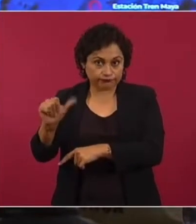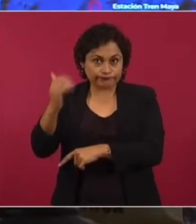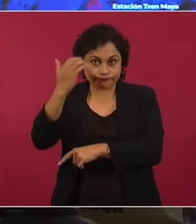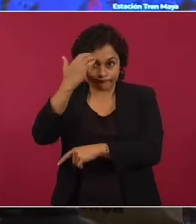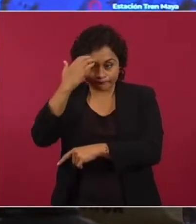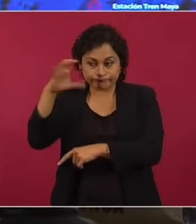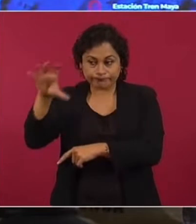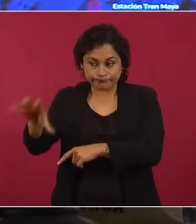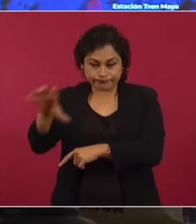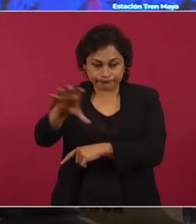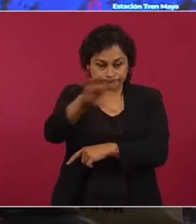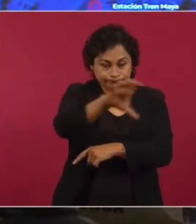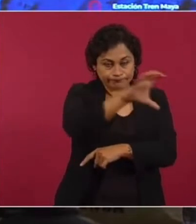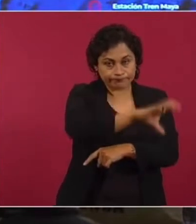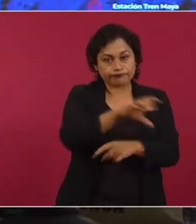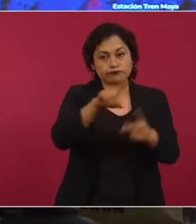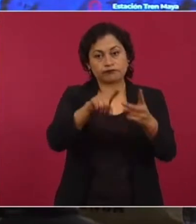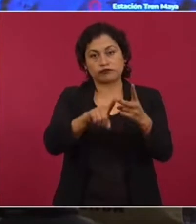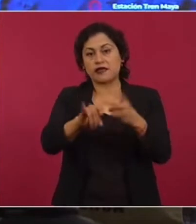Izamal,